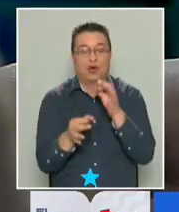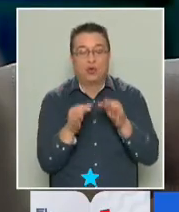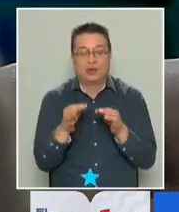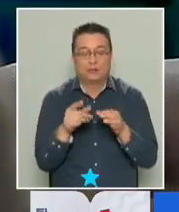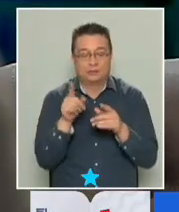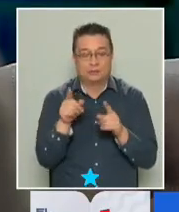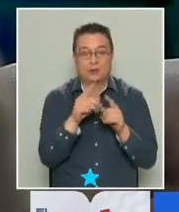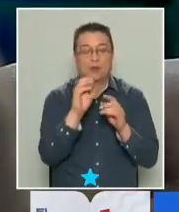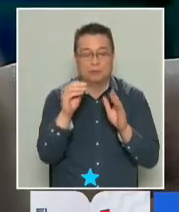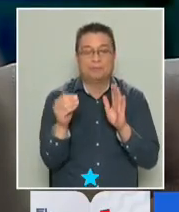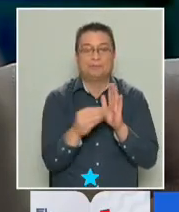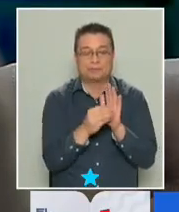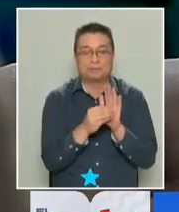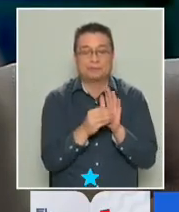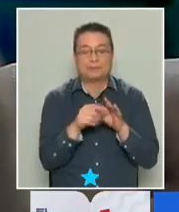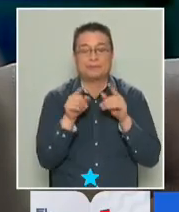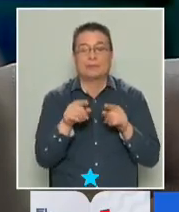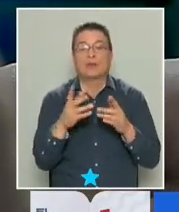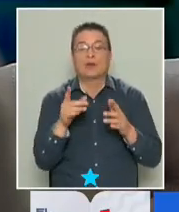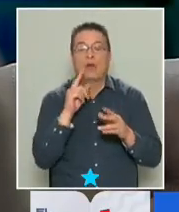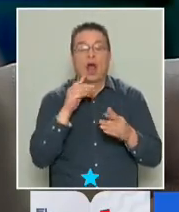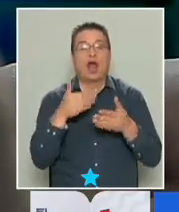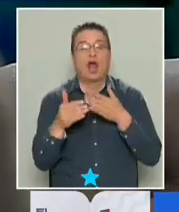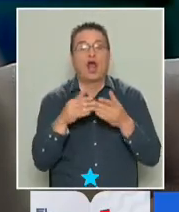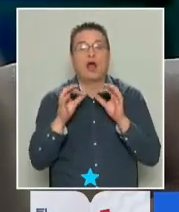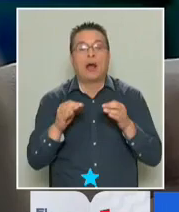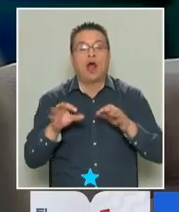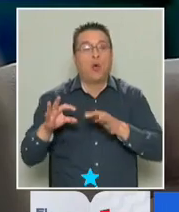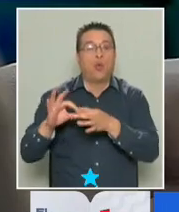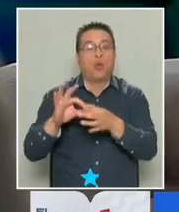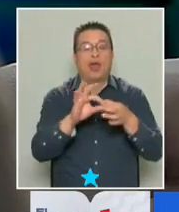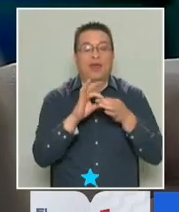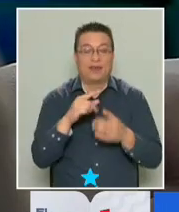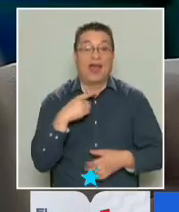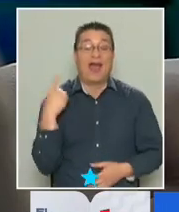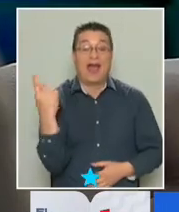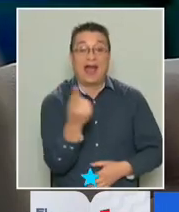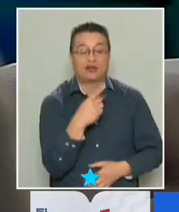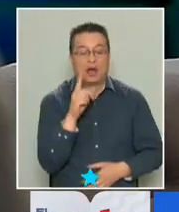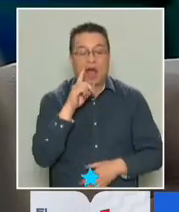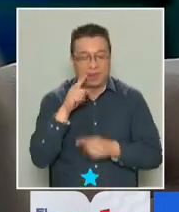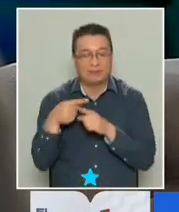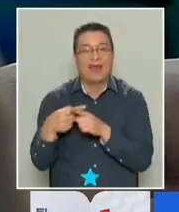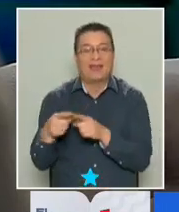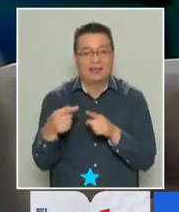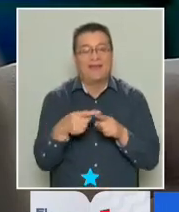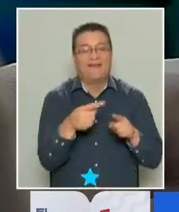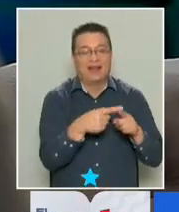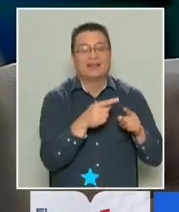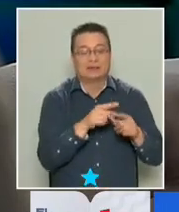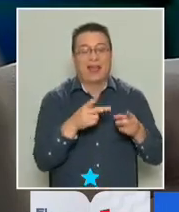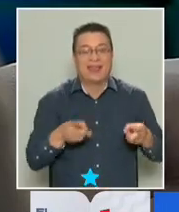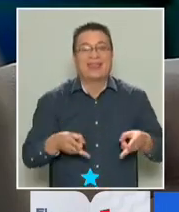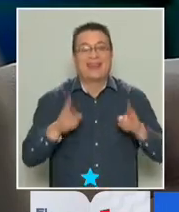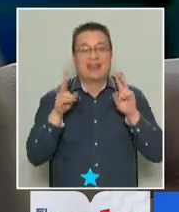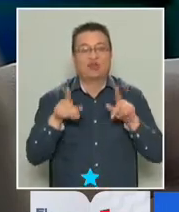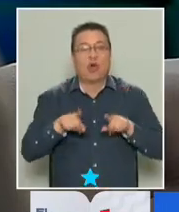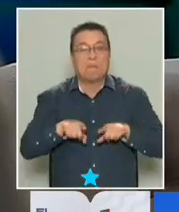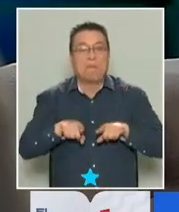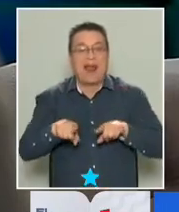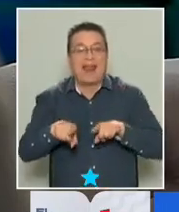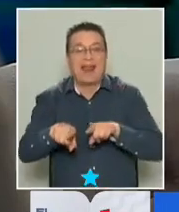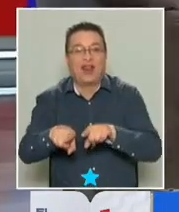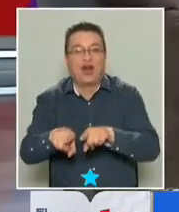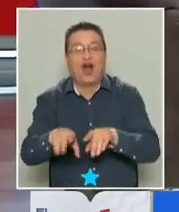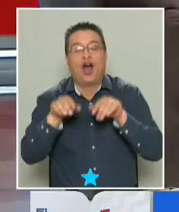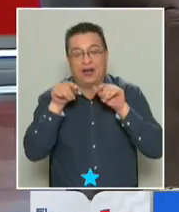jurisdicción que se apliquen con una lógica de unidad a todos sino que también va a haber una diferenciación un derecho paralelo digamos que